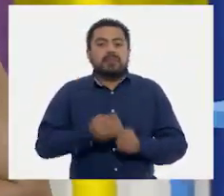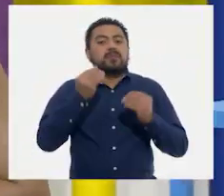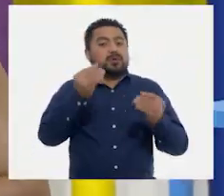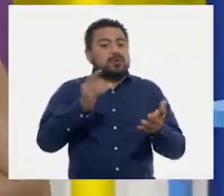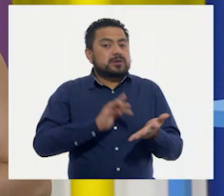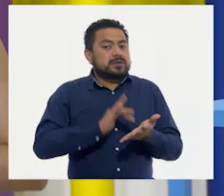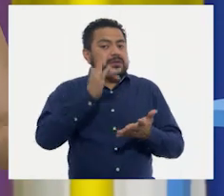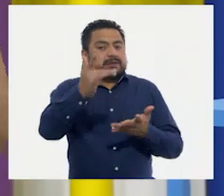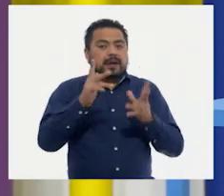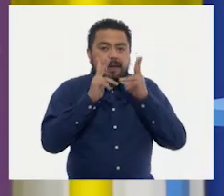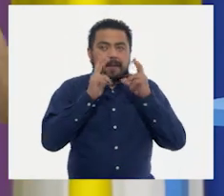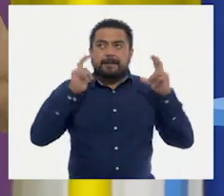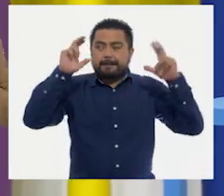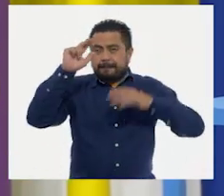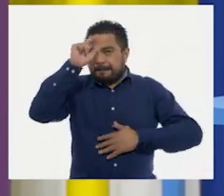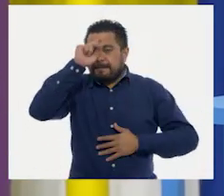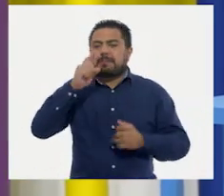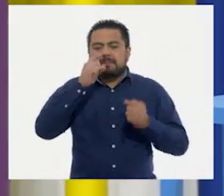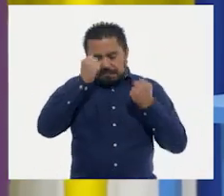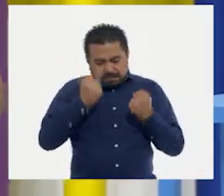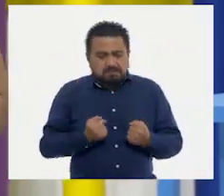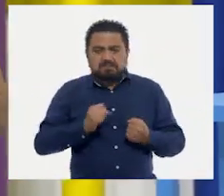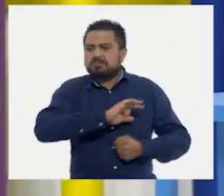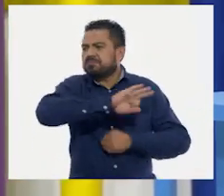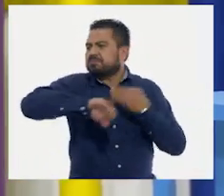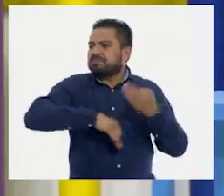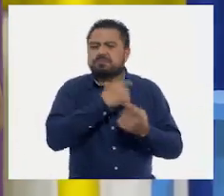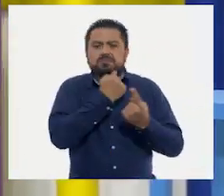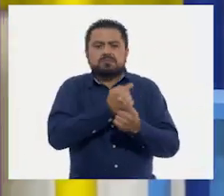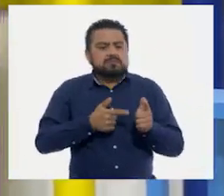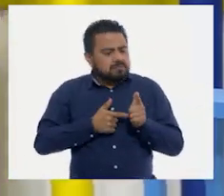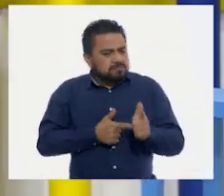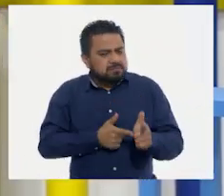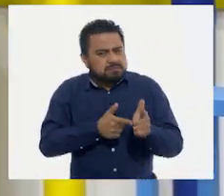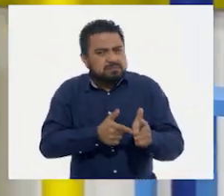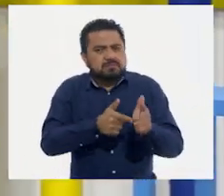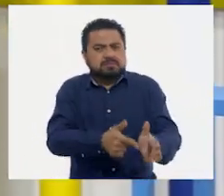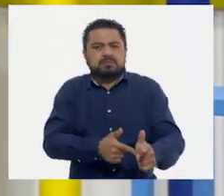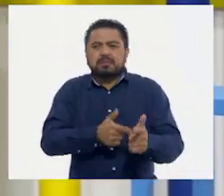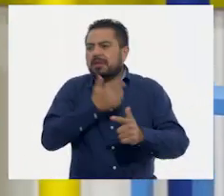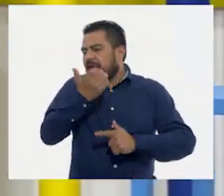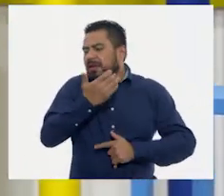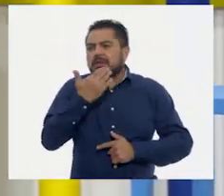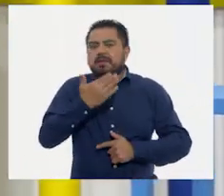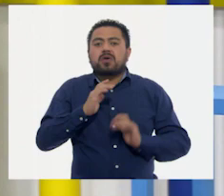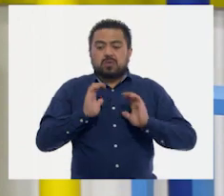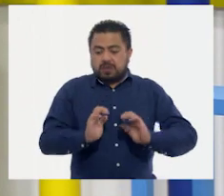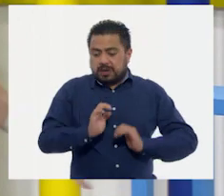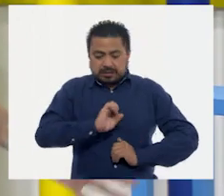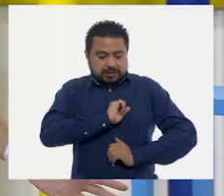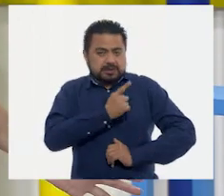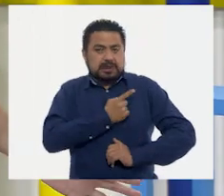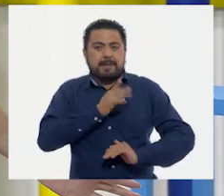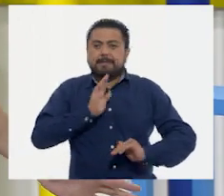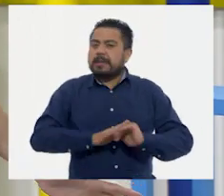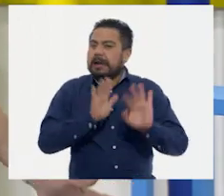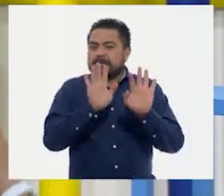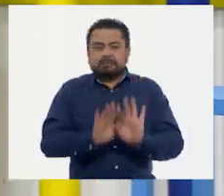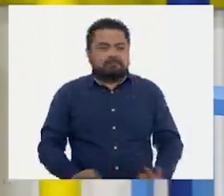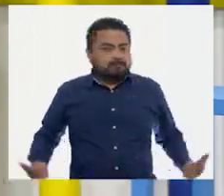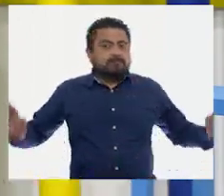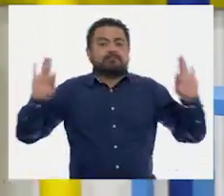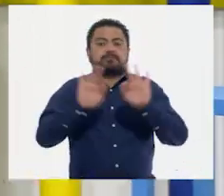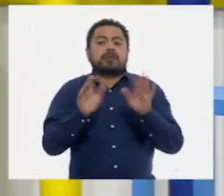Muchas gracias, Ajo Listo. Estoy segura que las niñas y los niños van a continuar con estas buenas prácticas porque cuidar de nuestra salud es lo más